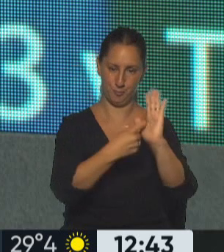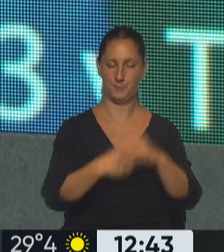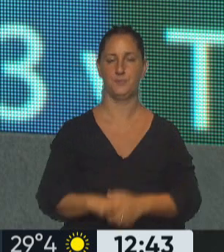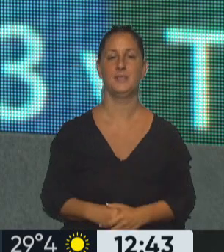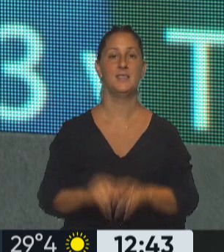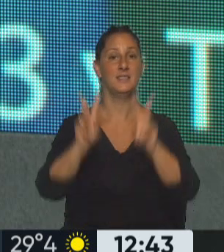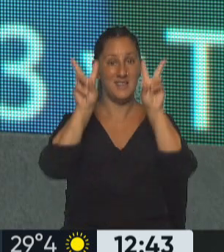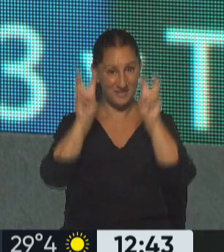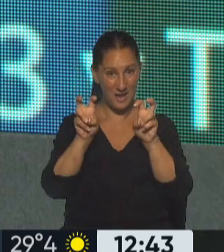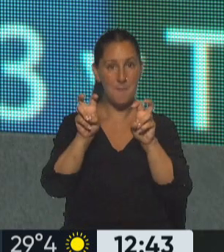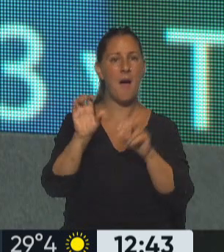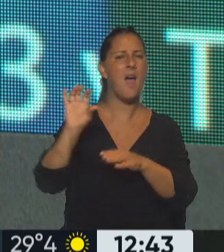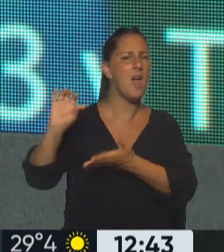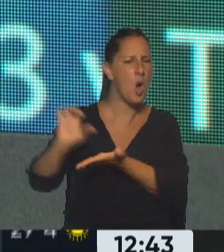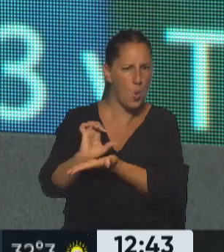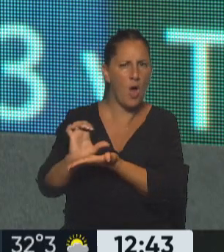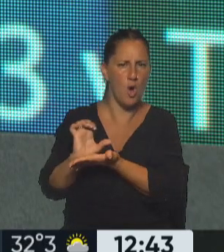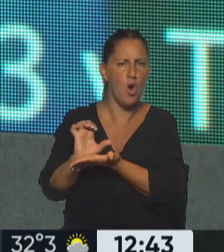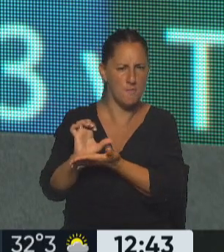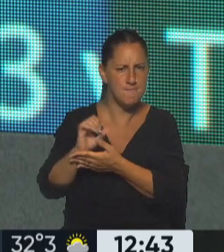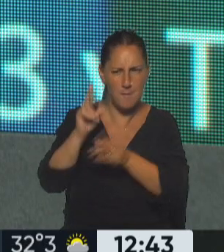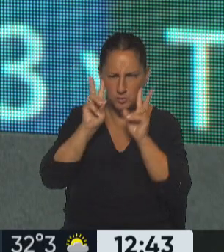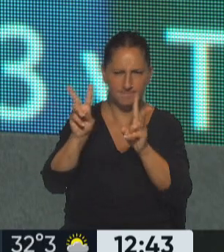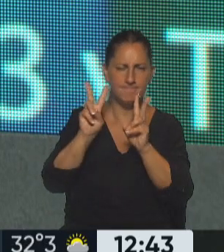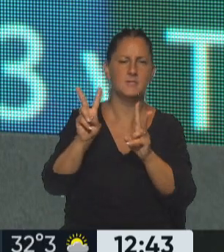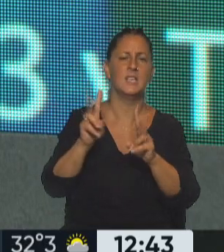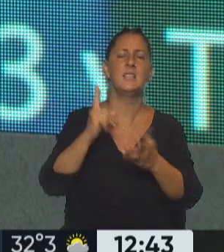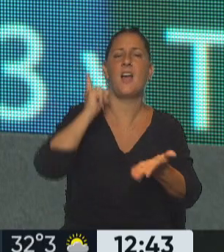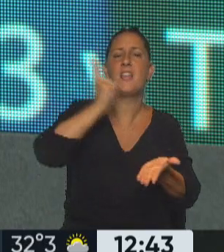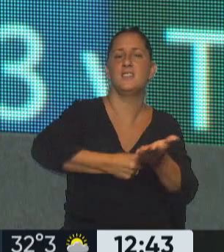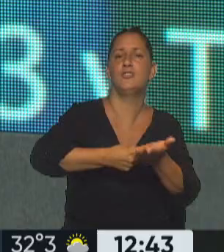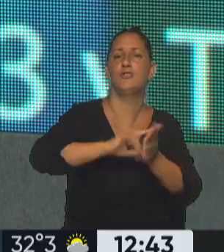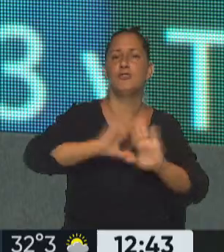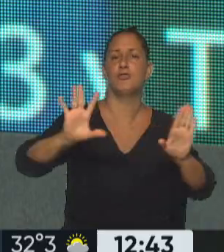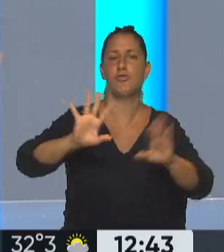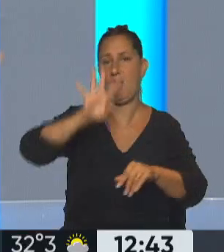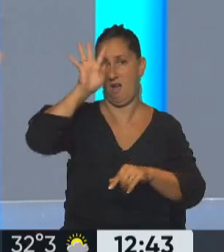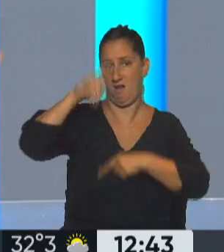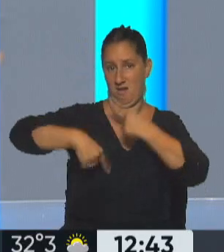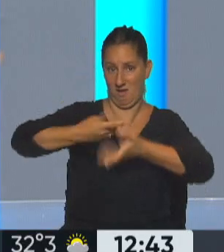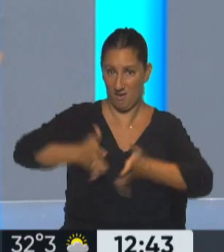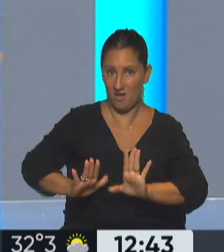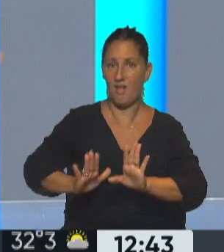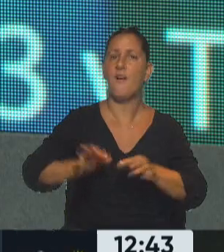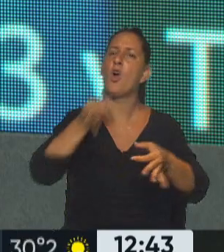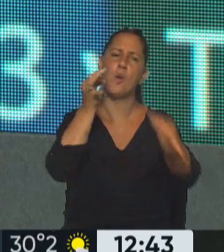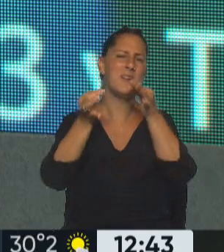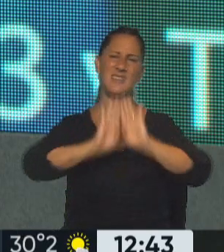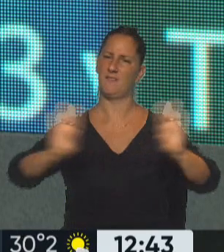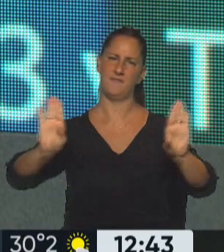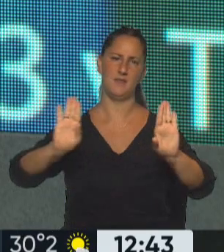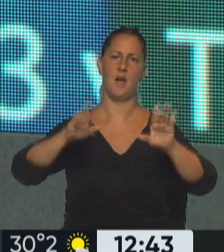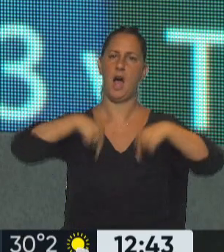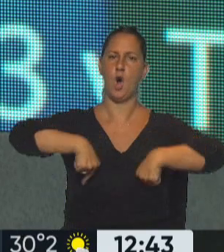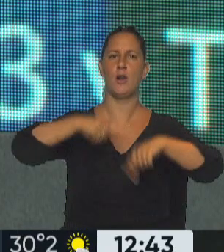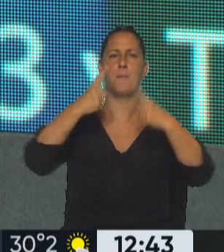lo que está sucediendo en Ecuador, esta decisión adoptada por los movimientos indígenas de cortar el diálogo y salir nuevamente a la calle en